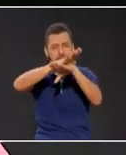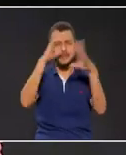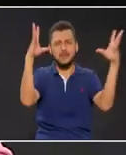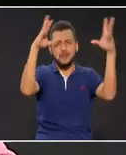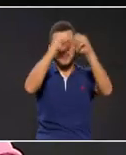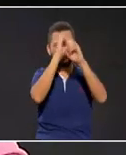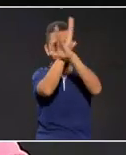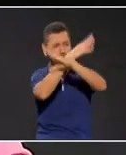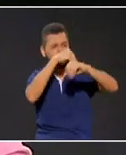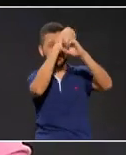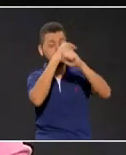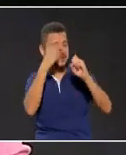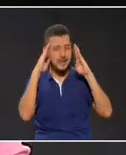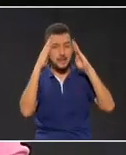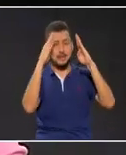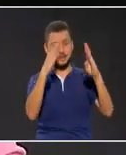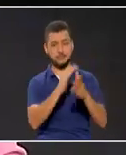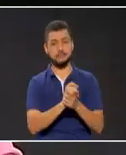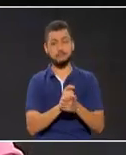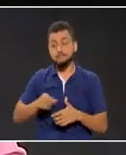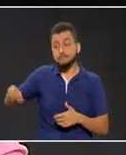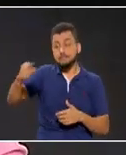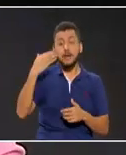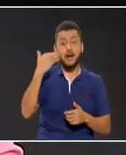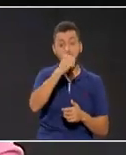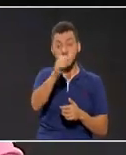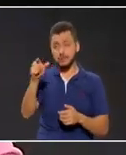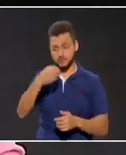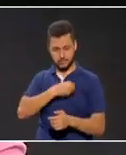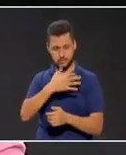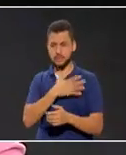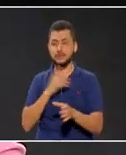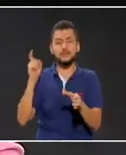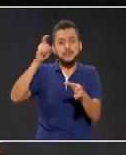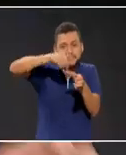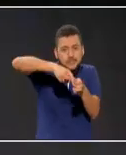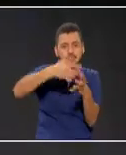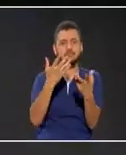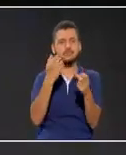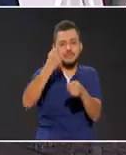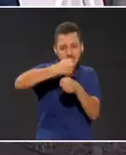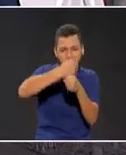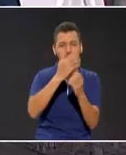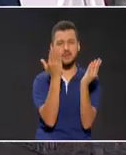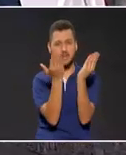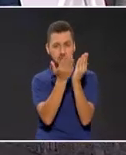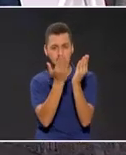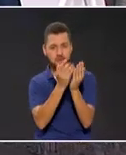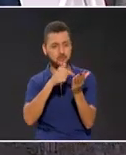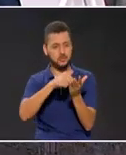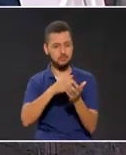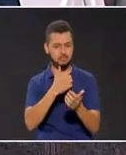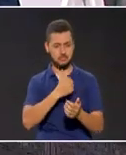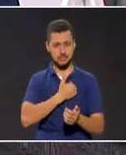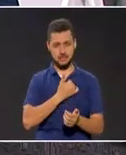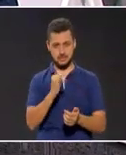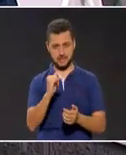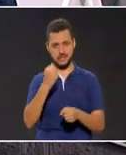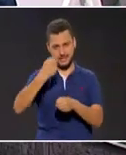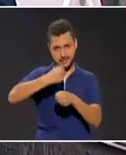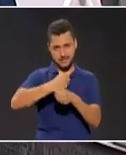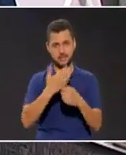vulnerables, poder tener acceso a la educación, al empleo, a la autonomía económica. A mí me gustaría en este momento,